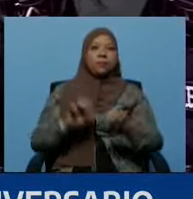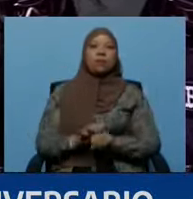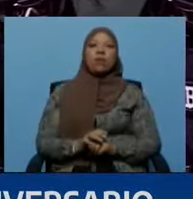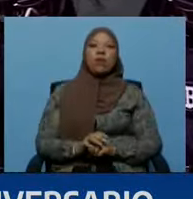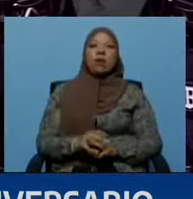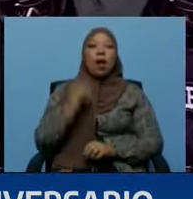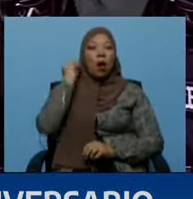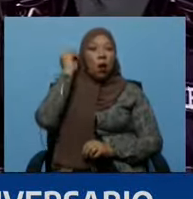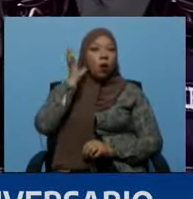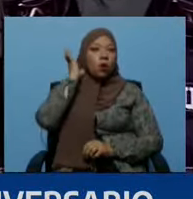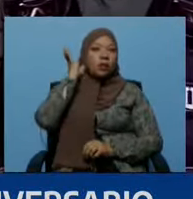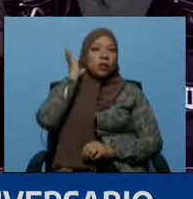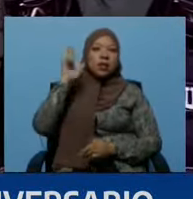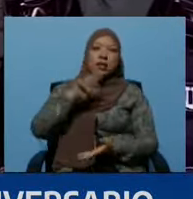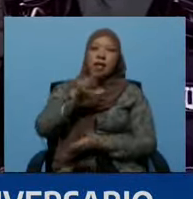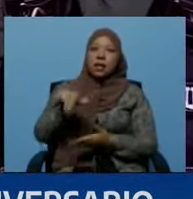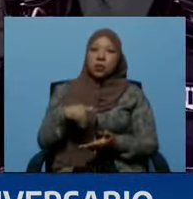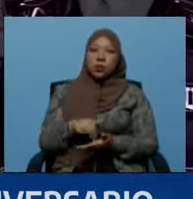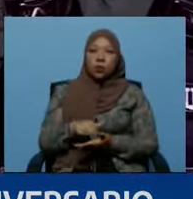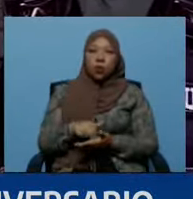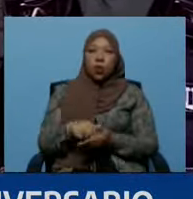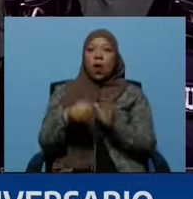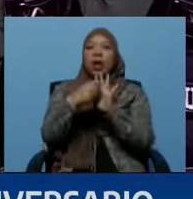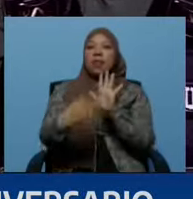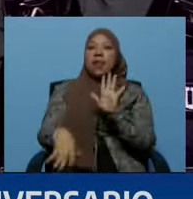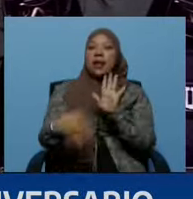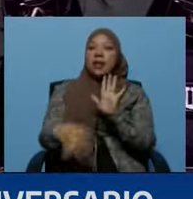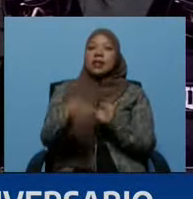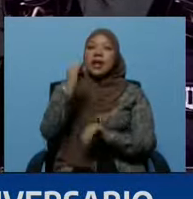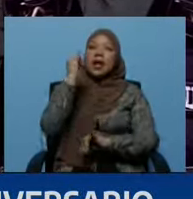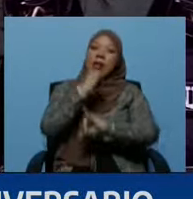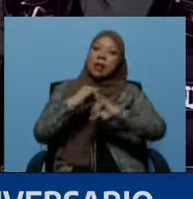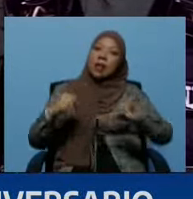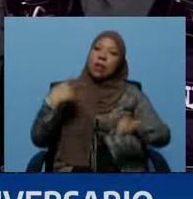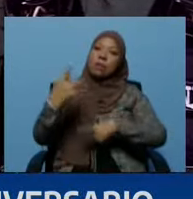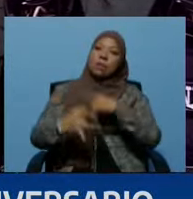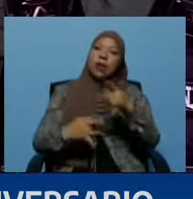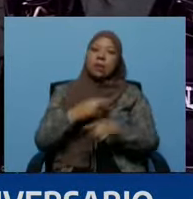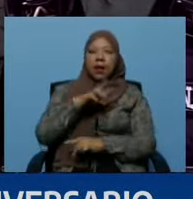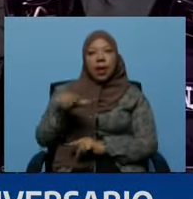la conciencia nacional, del derecho a la independencia, a la soberanía,